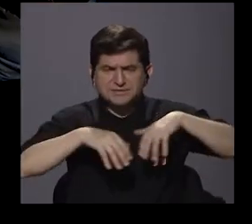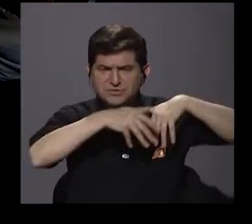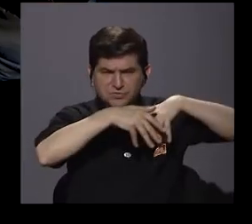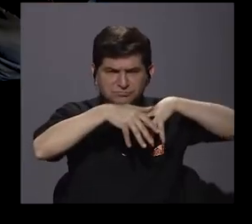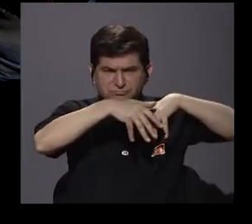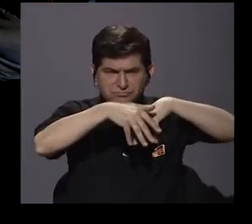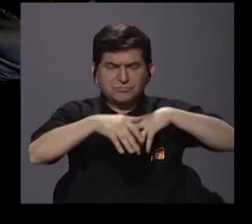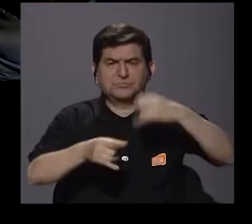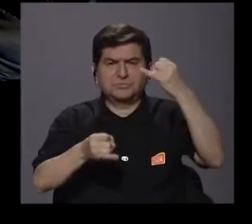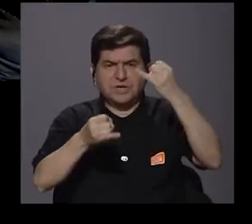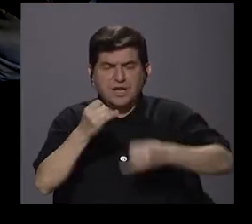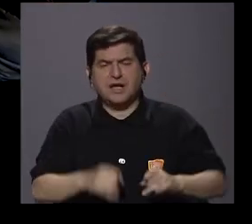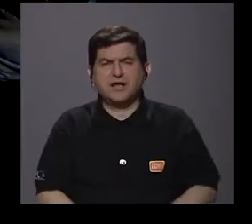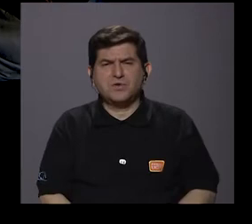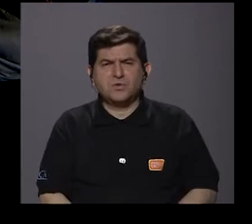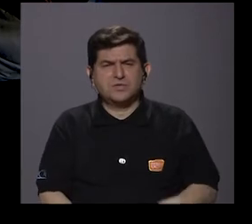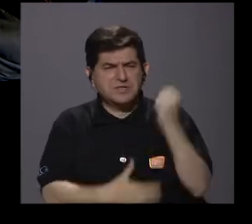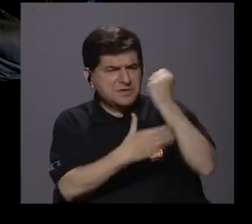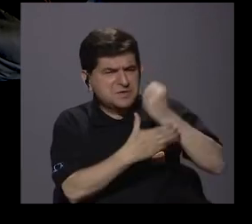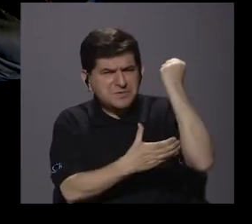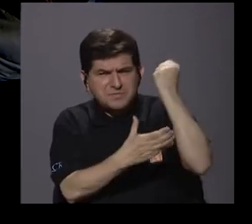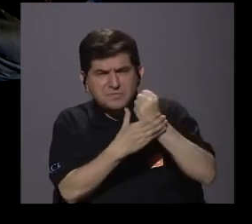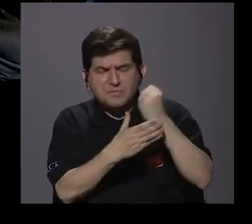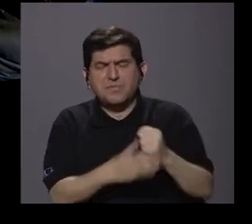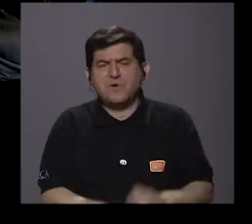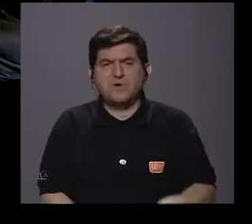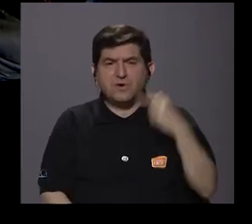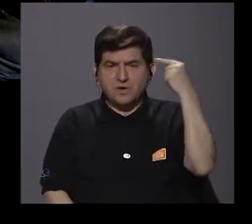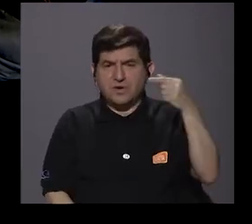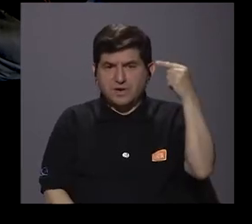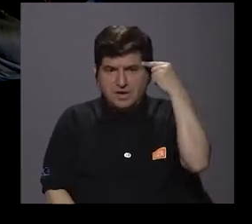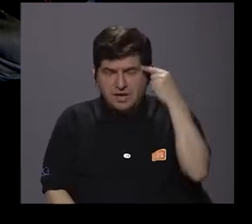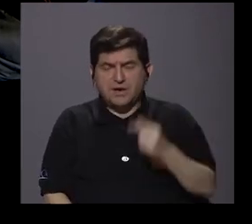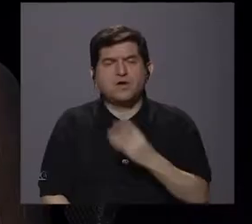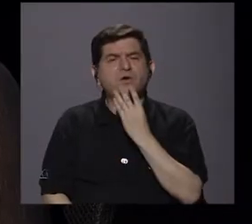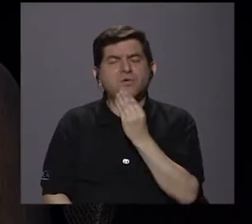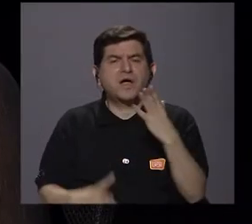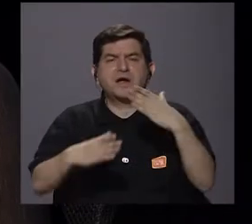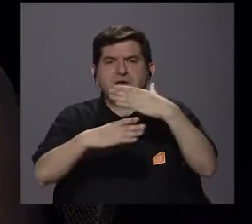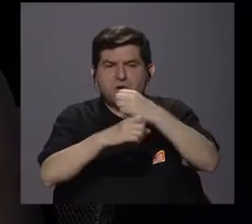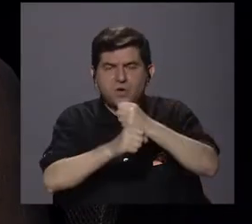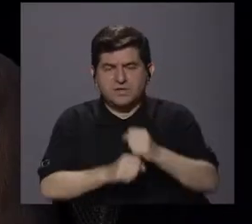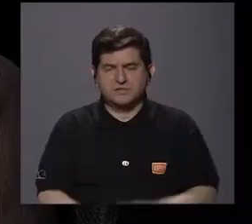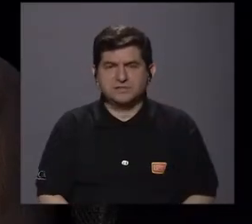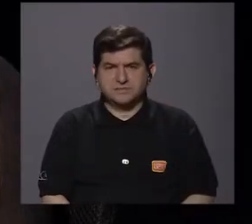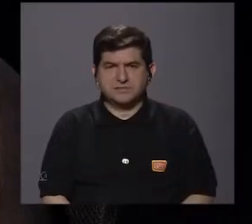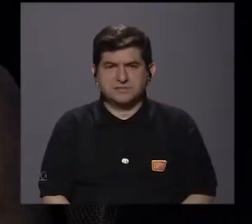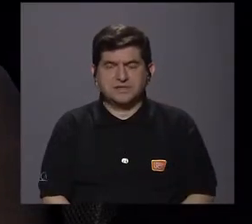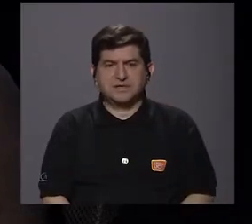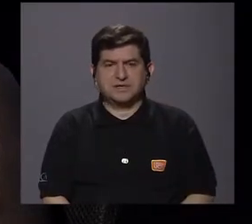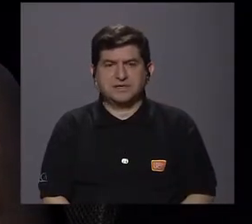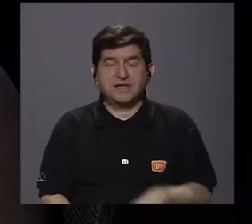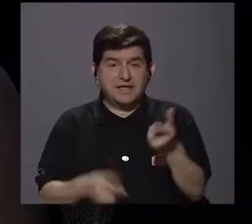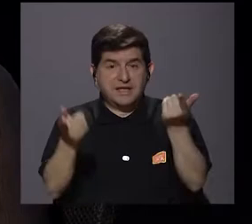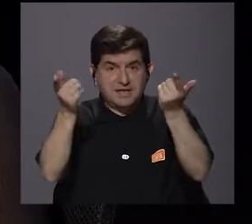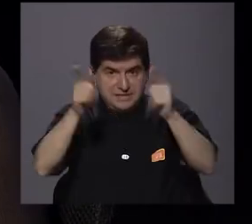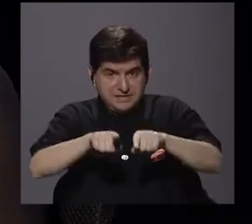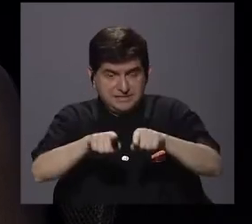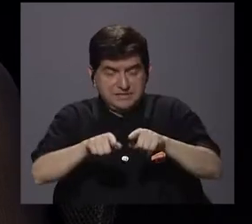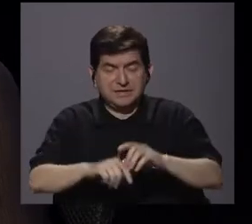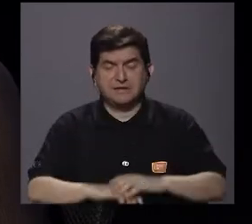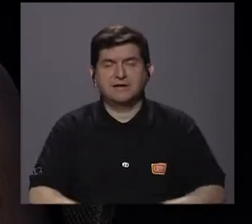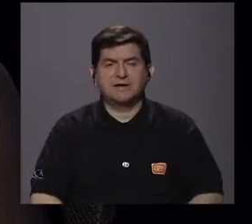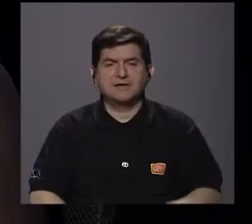en el último genocidio que perpetró el Estado sionista, o conocidos por algunos como